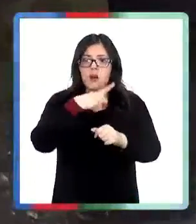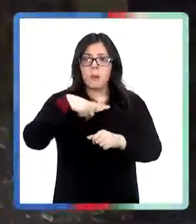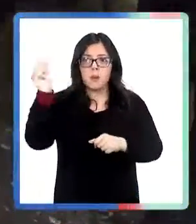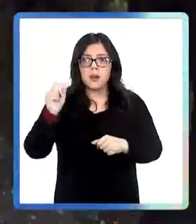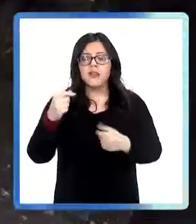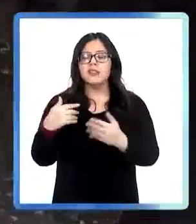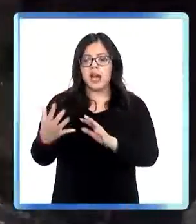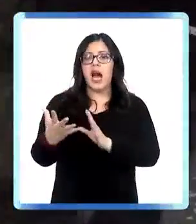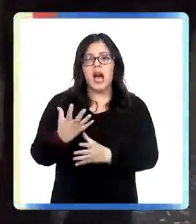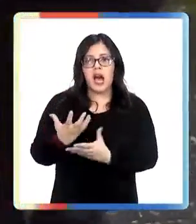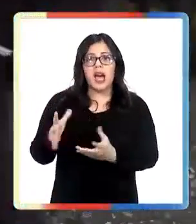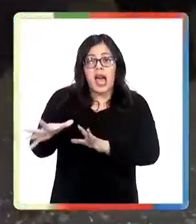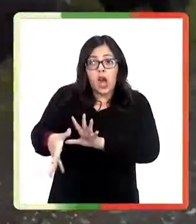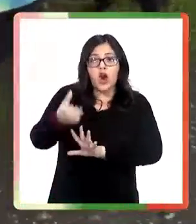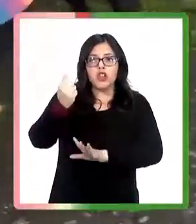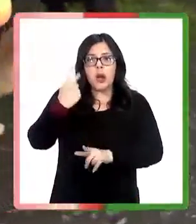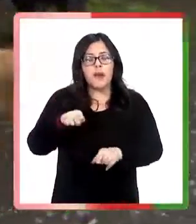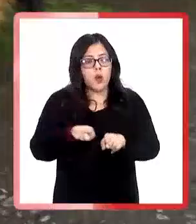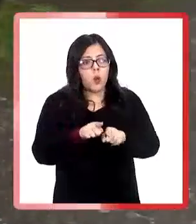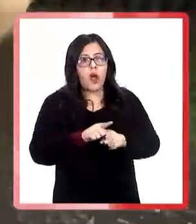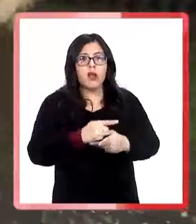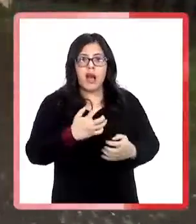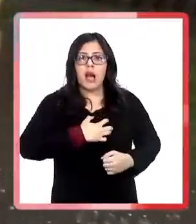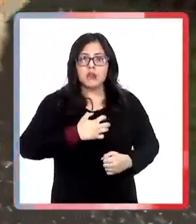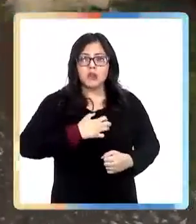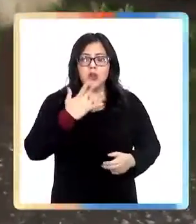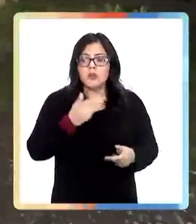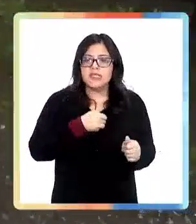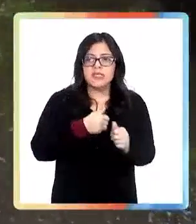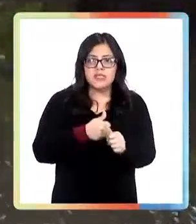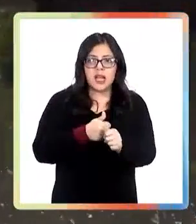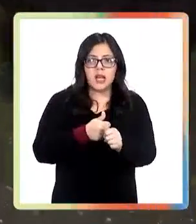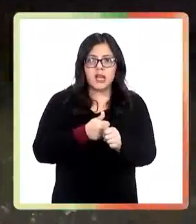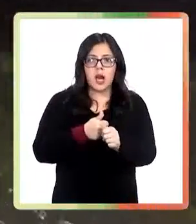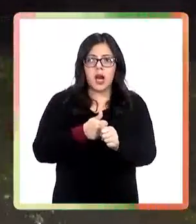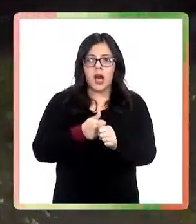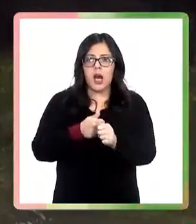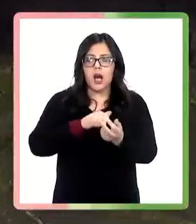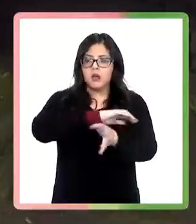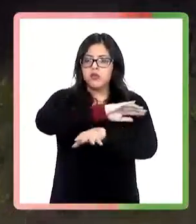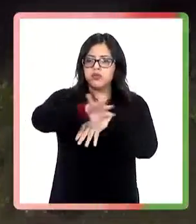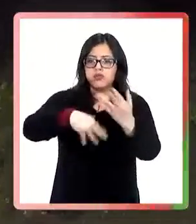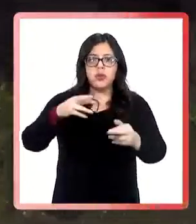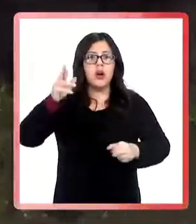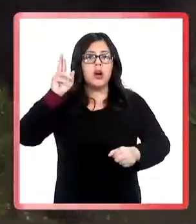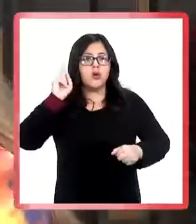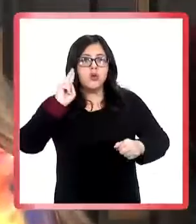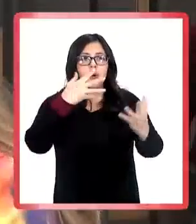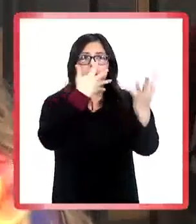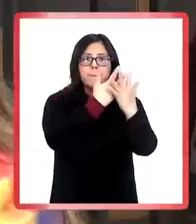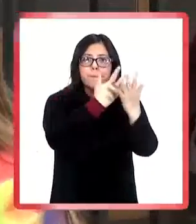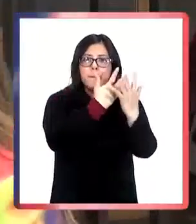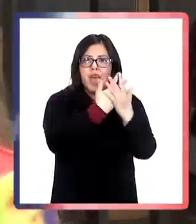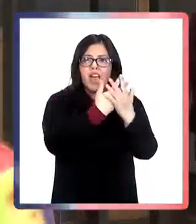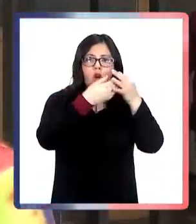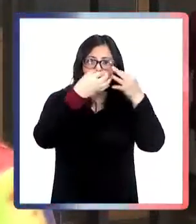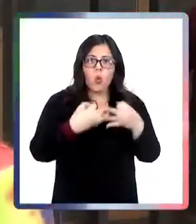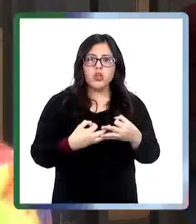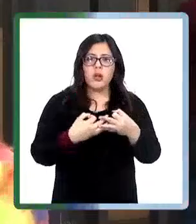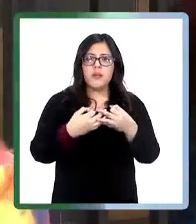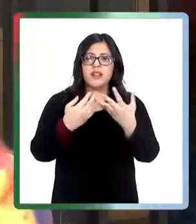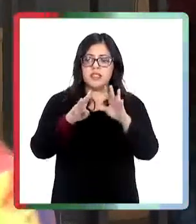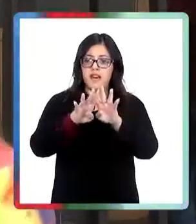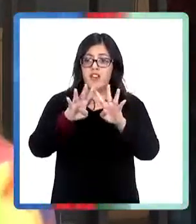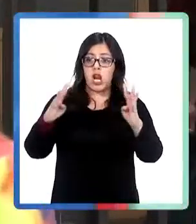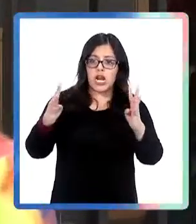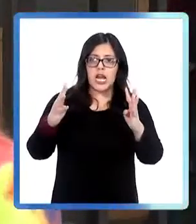pudieron encontrar por suerte, pero ella se asustó mucho porque estaba aquí cerca de donde pasó todo esto y escuchó el ruido de los vidrios y justo se abrió la